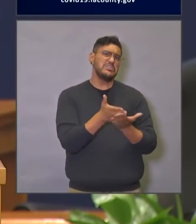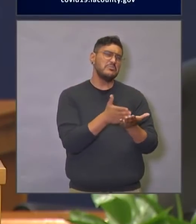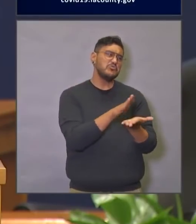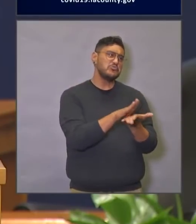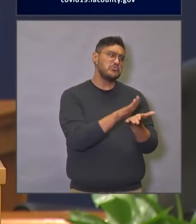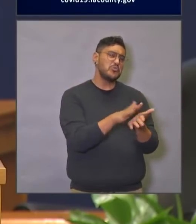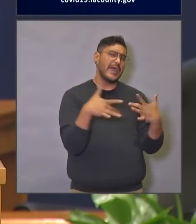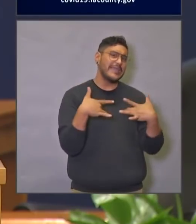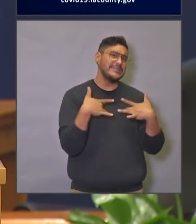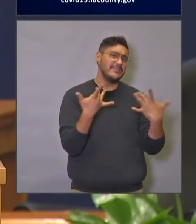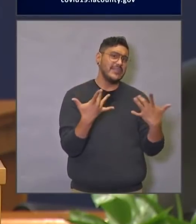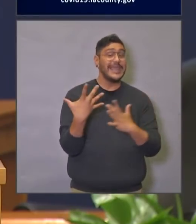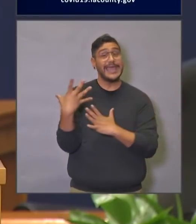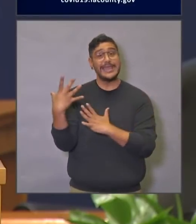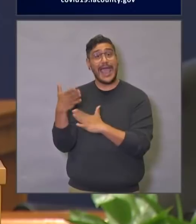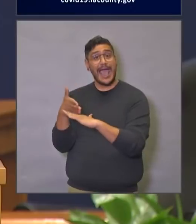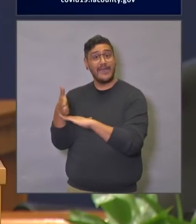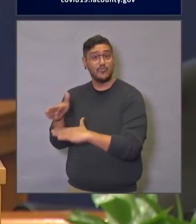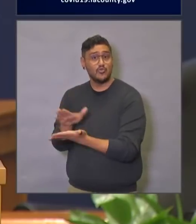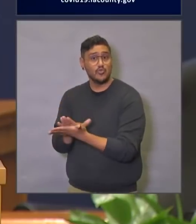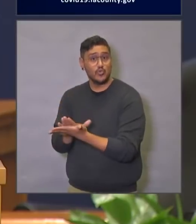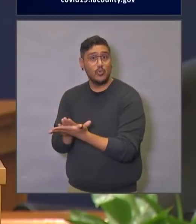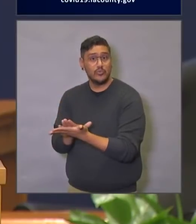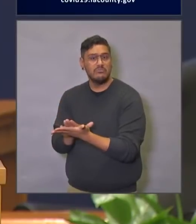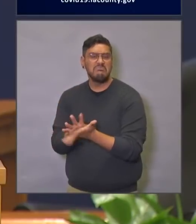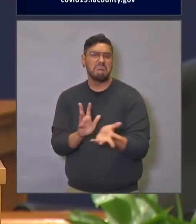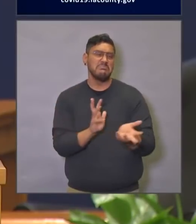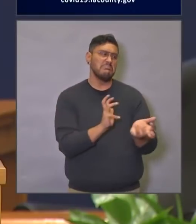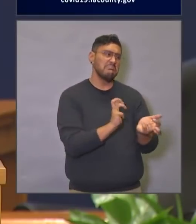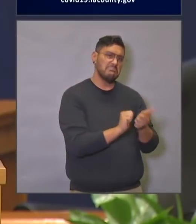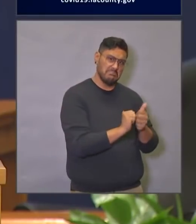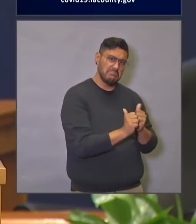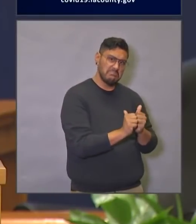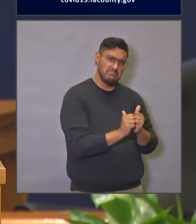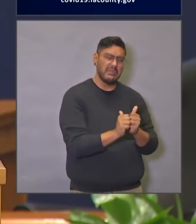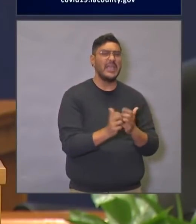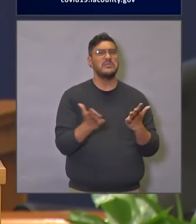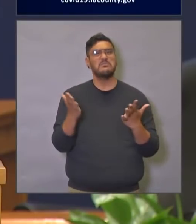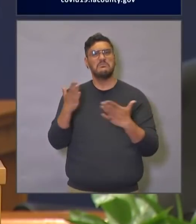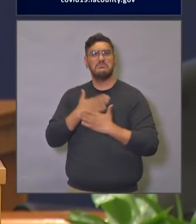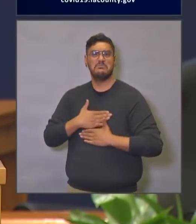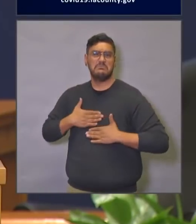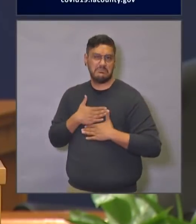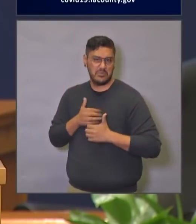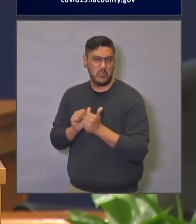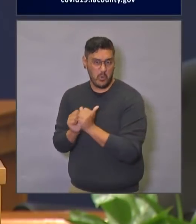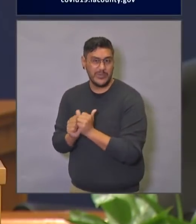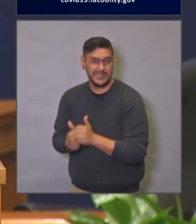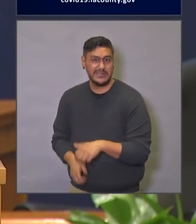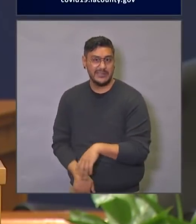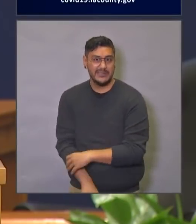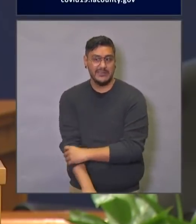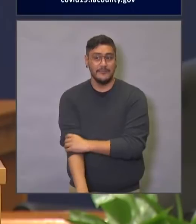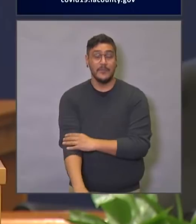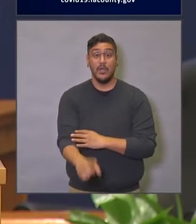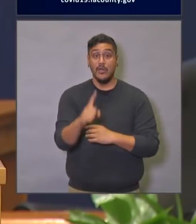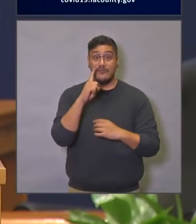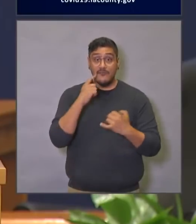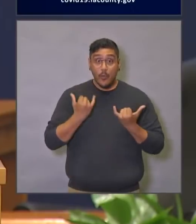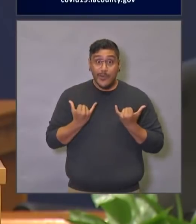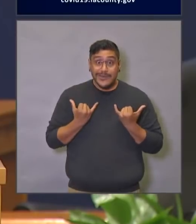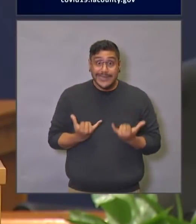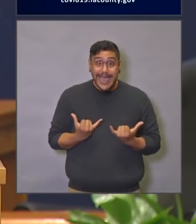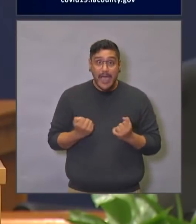fuera de la escuela, e incluyendo clubes deportivos y deportes recreativos. Por ahora, todas las